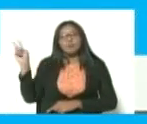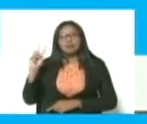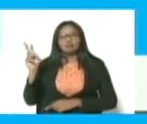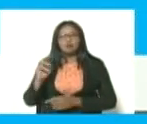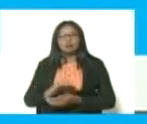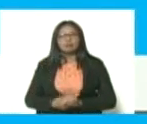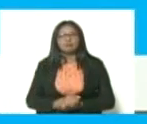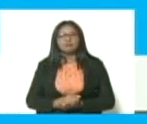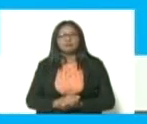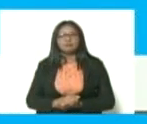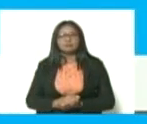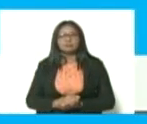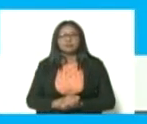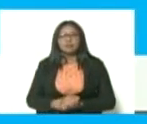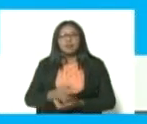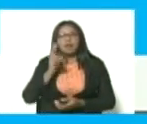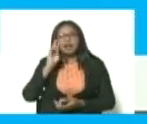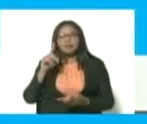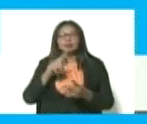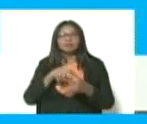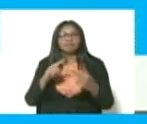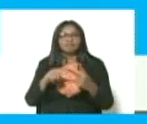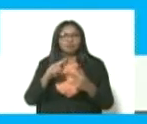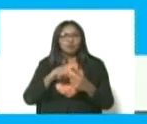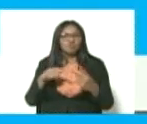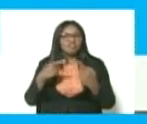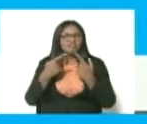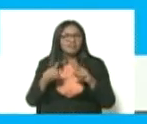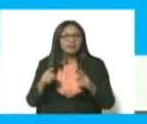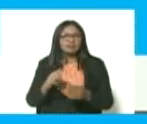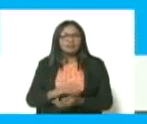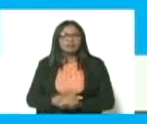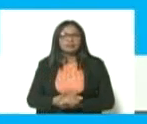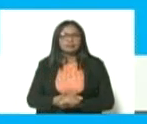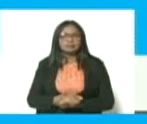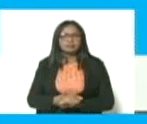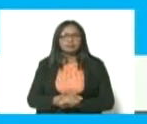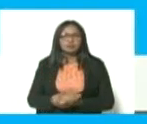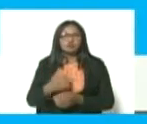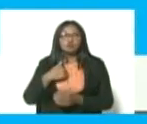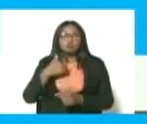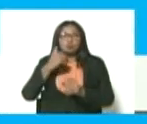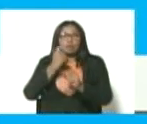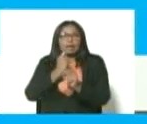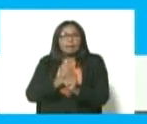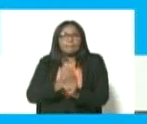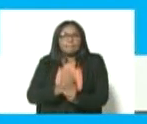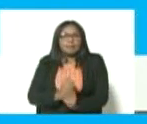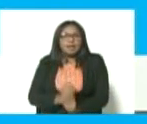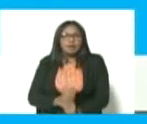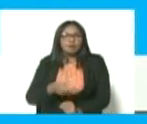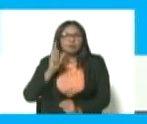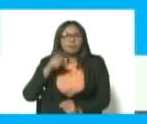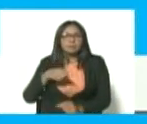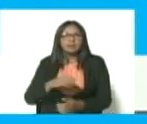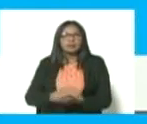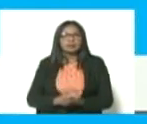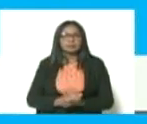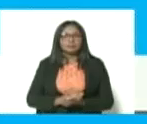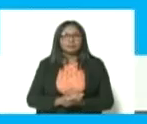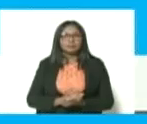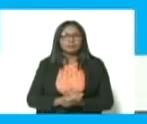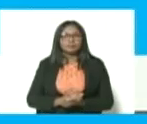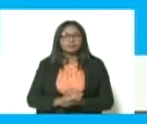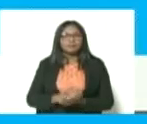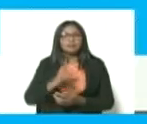están dos elementos, pues. Esperemos. Yo digo que espero que haya una